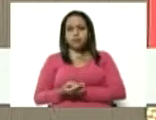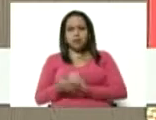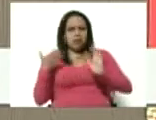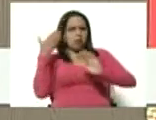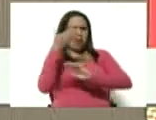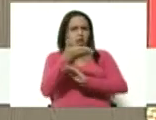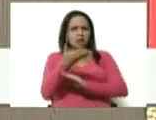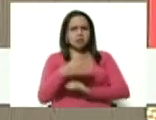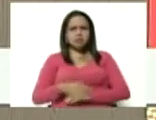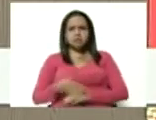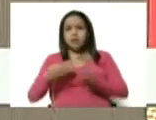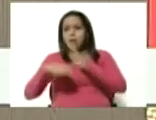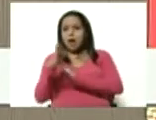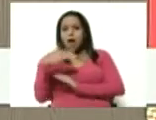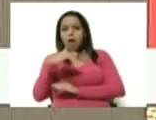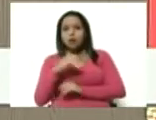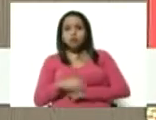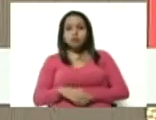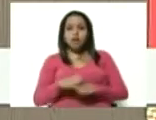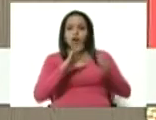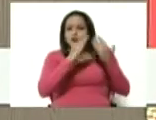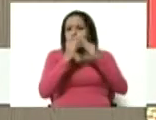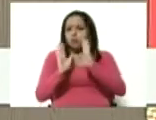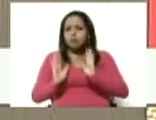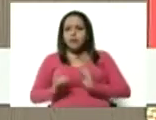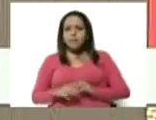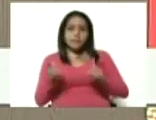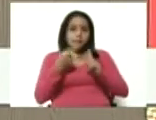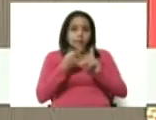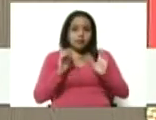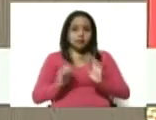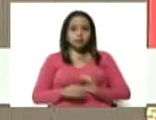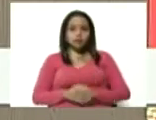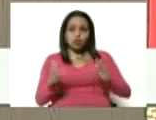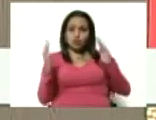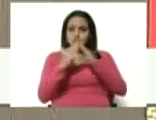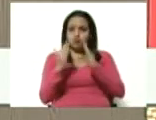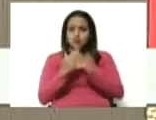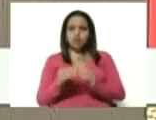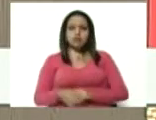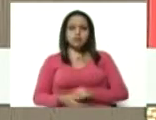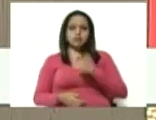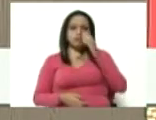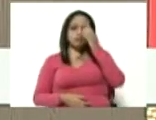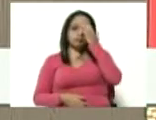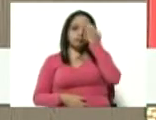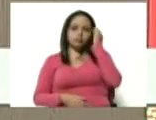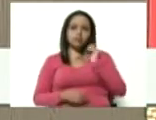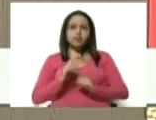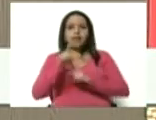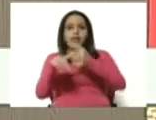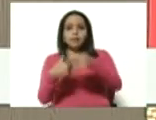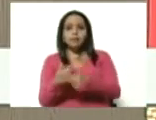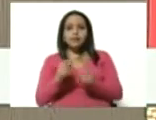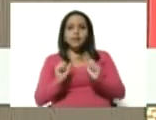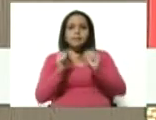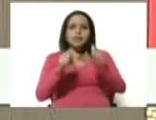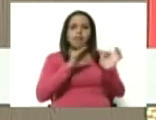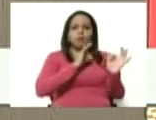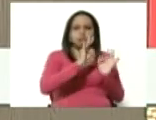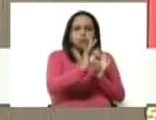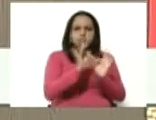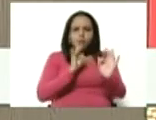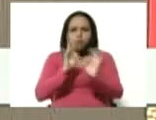y van directo ¿a dónde? A su comunidad primero, a su casa inmediatamente después, y ahí vienen los contagios. Y ahí